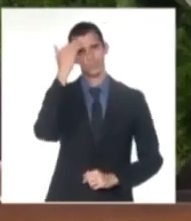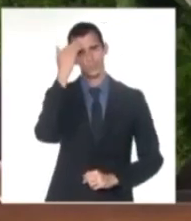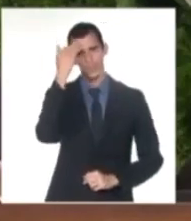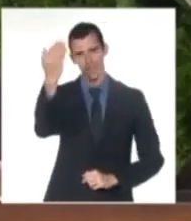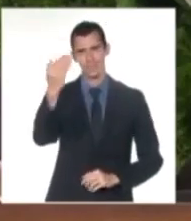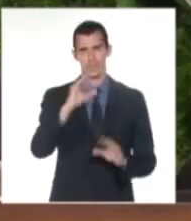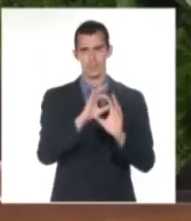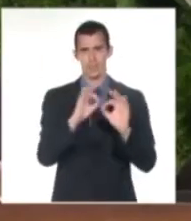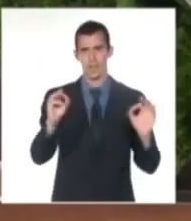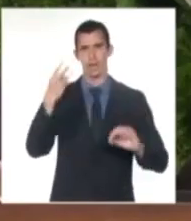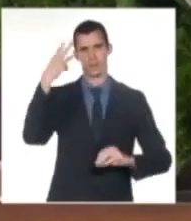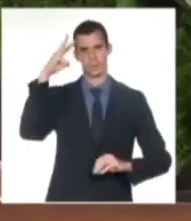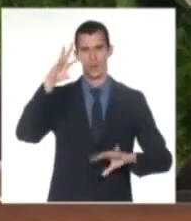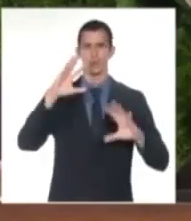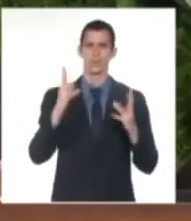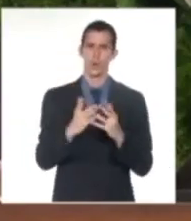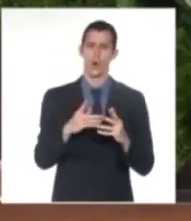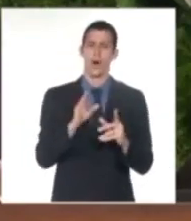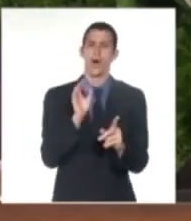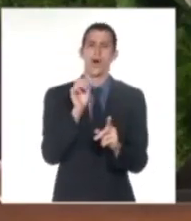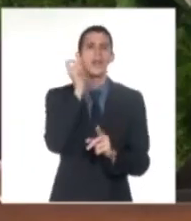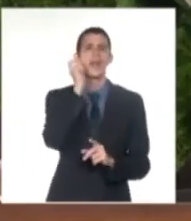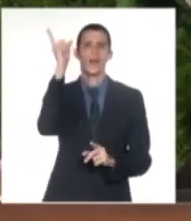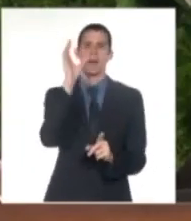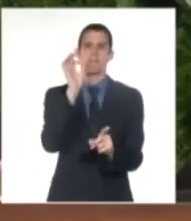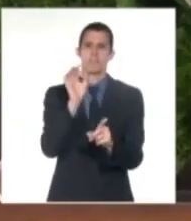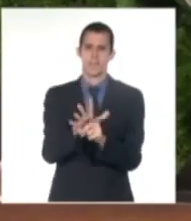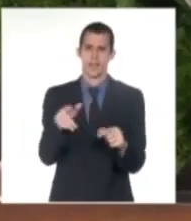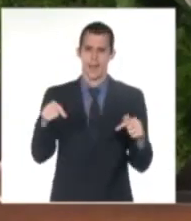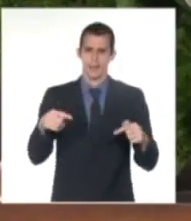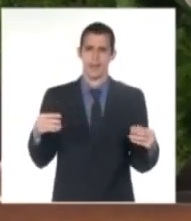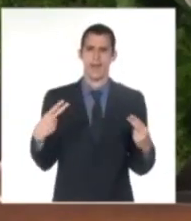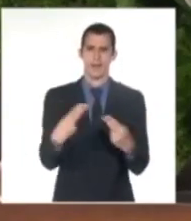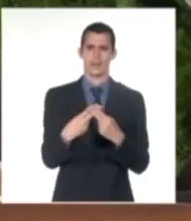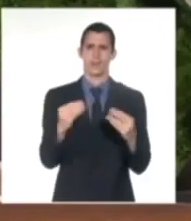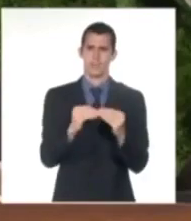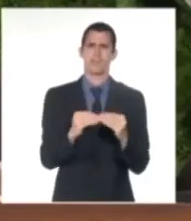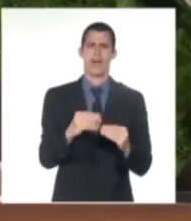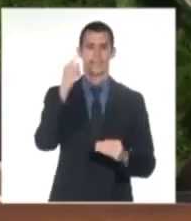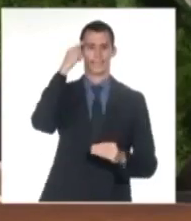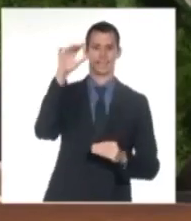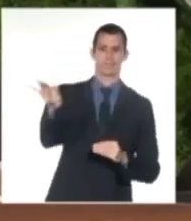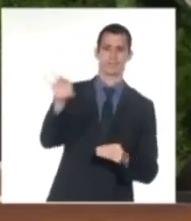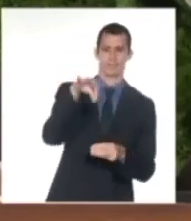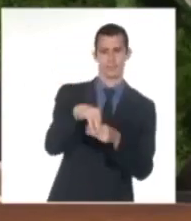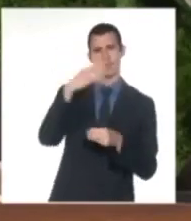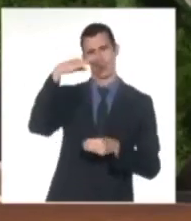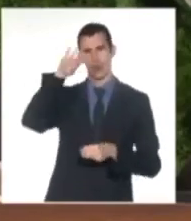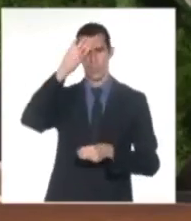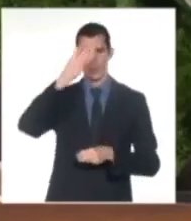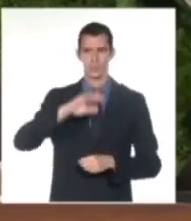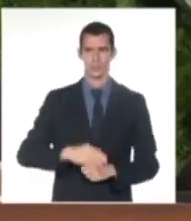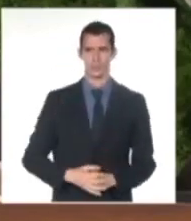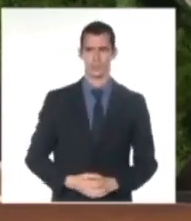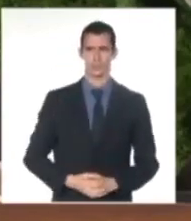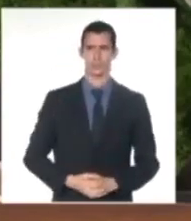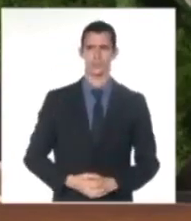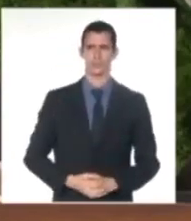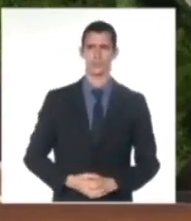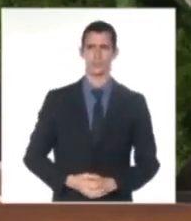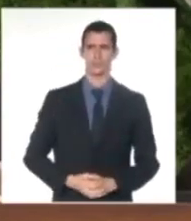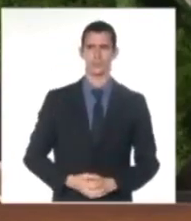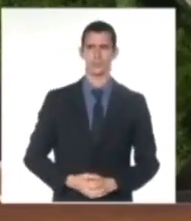que tuvo la iniciativa de convocar a esta cumbre y de invitar a Cuba. Recuerdo muy bien porque fue un día muy